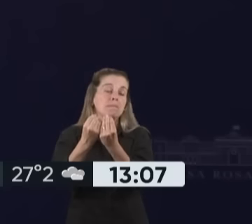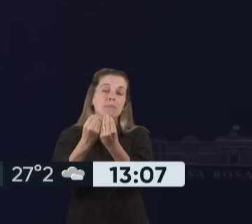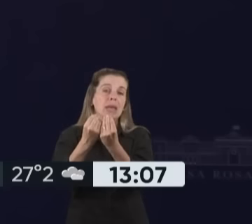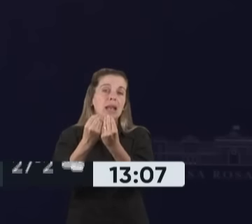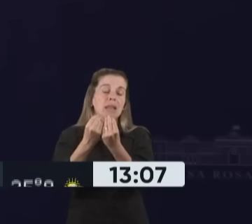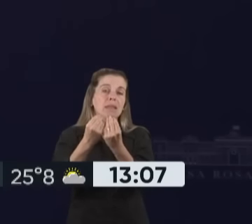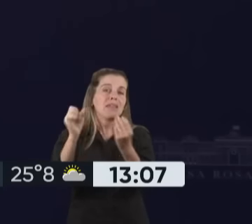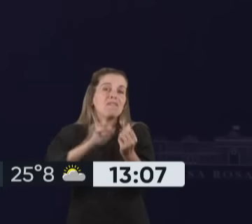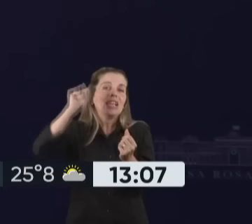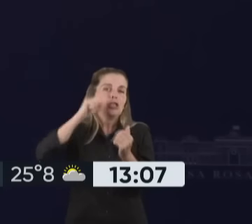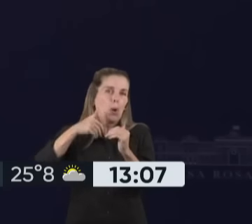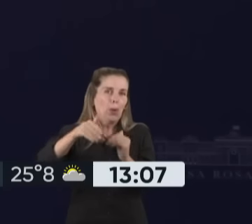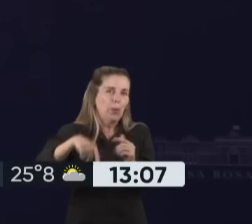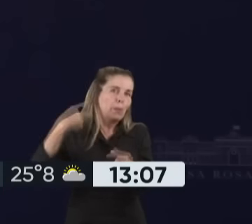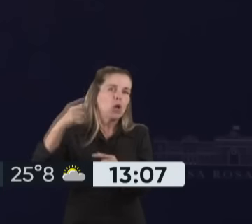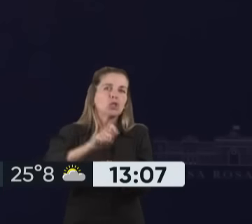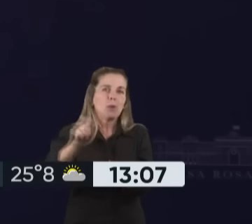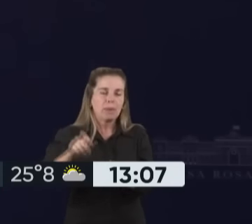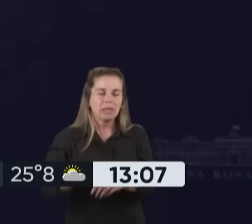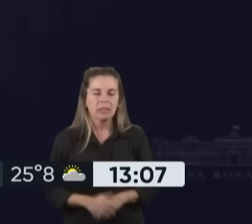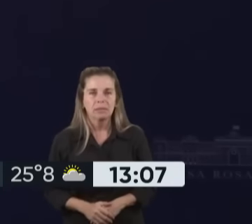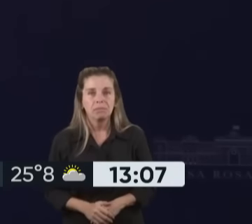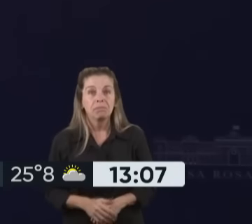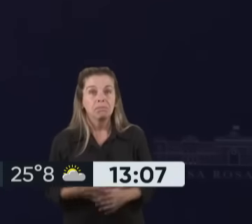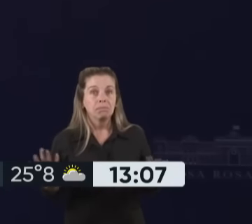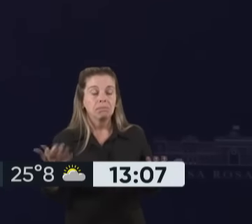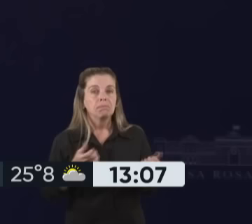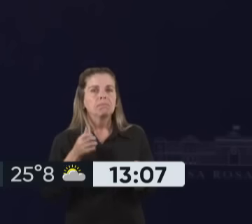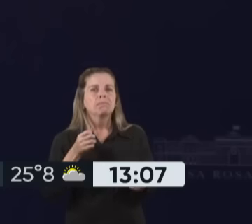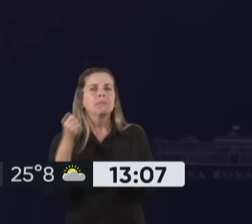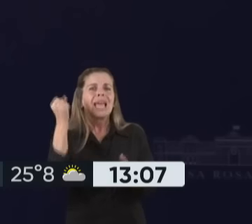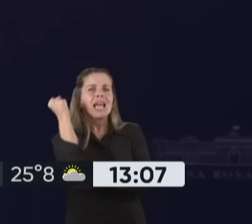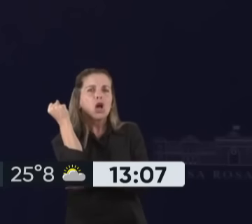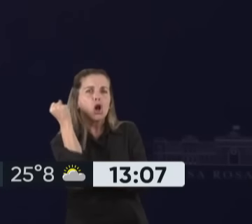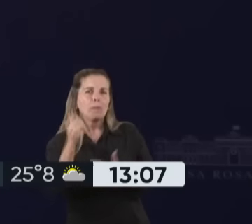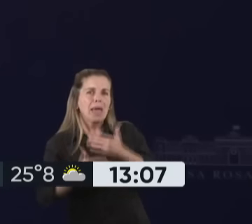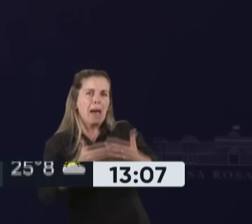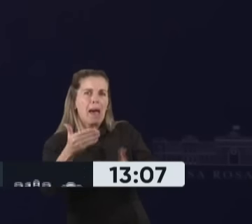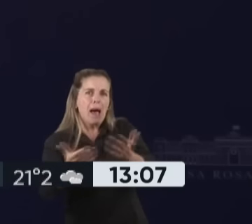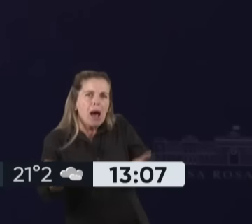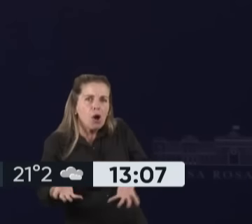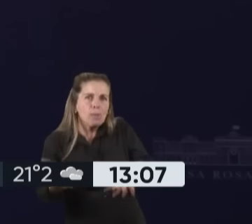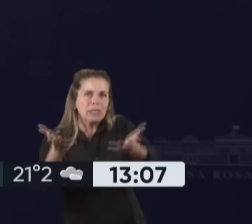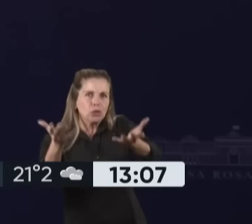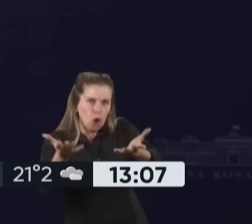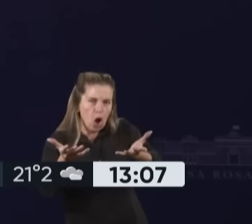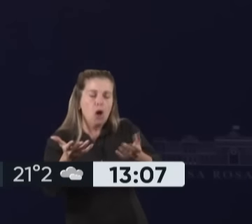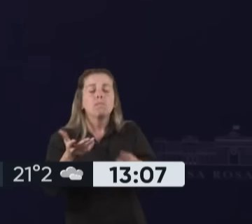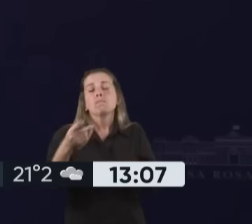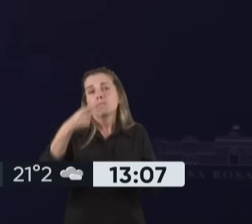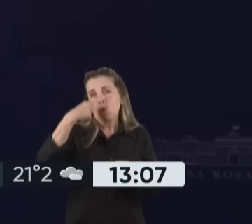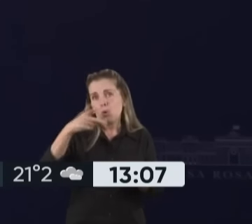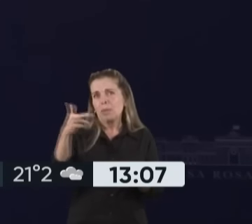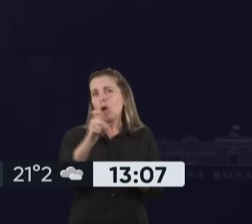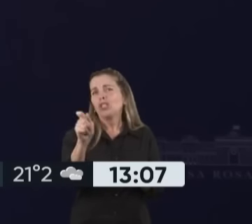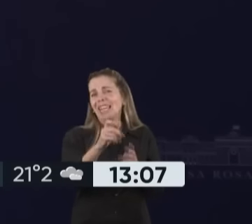de inflación cercanos. La actividad económica creció el 0,5% mensual en el tercer trimestre. En comparación